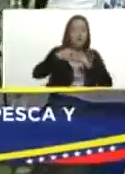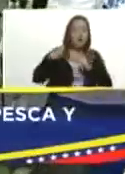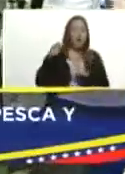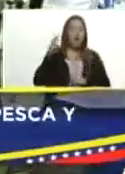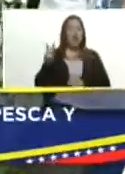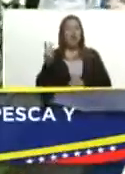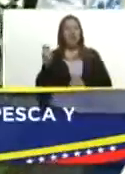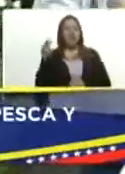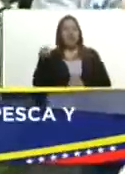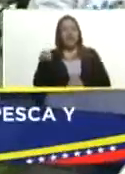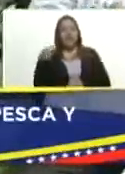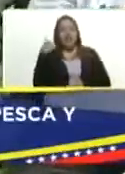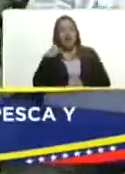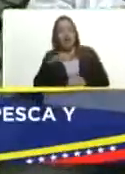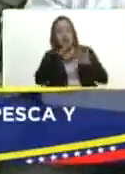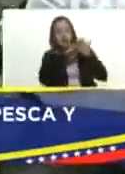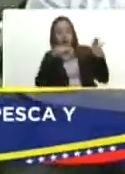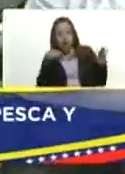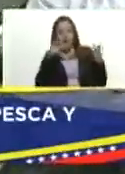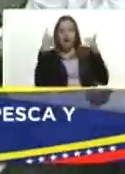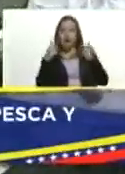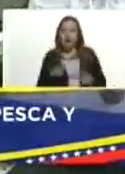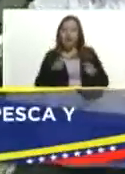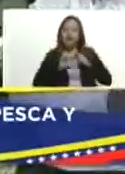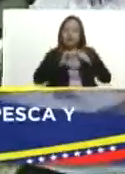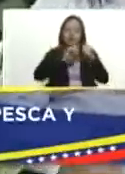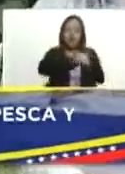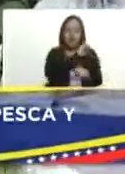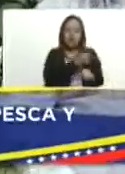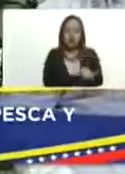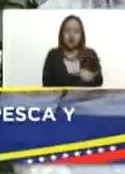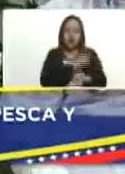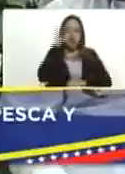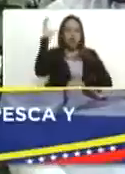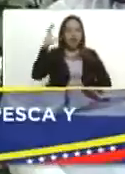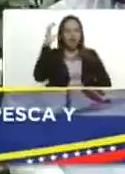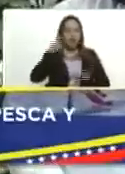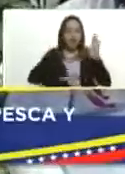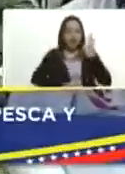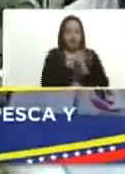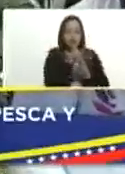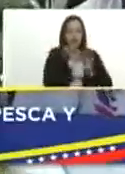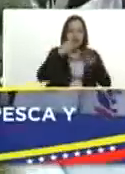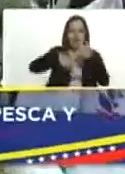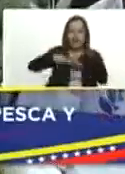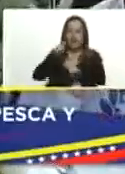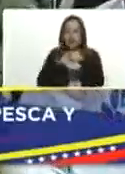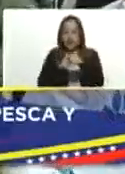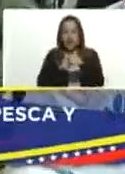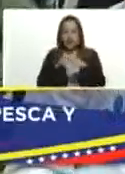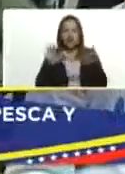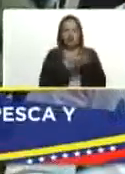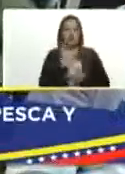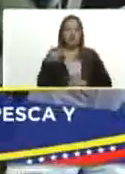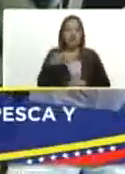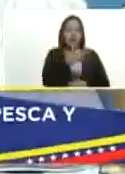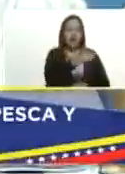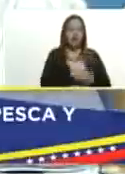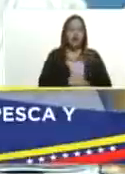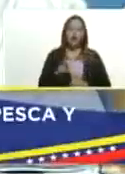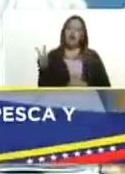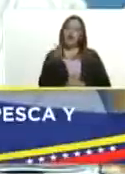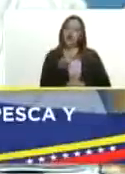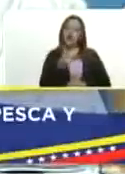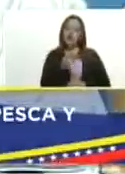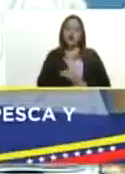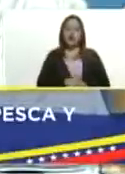a seguir para seguir fortaleciendo nuestra capacidad productiva, exportable del pescado. Venezuela